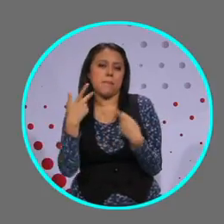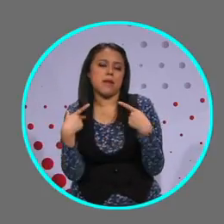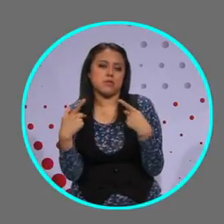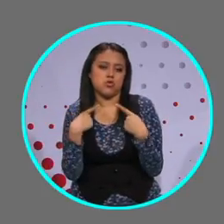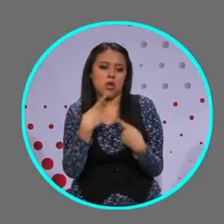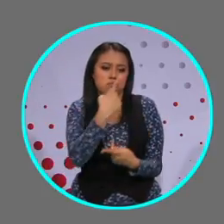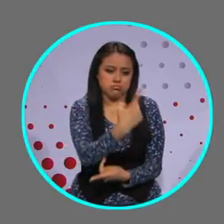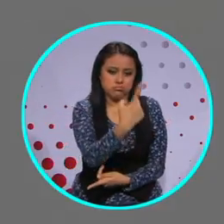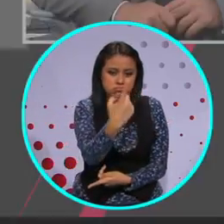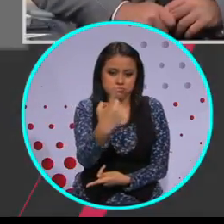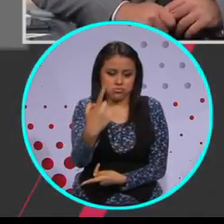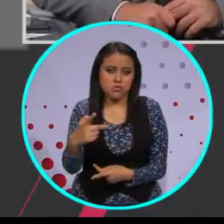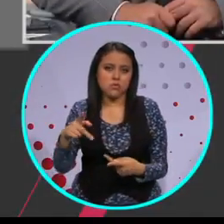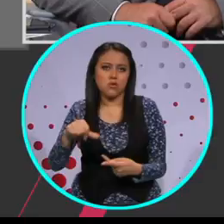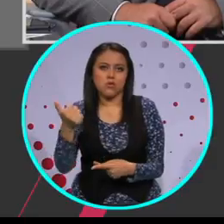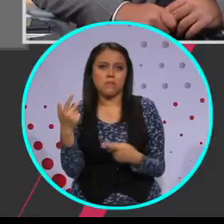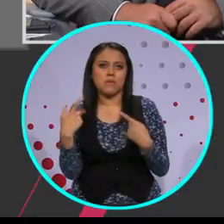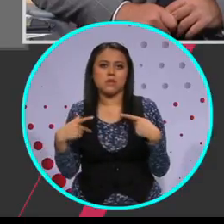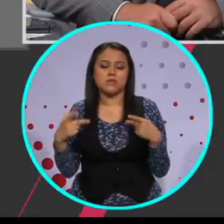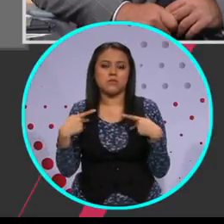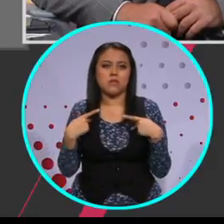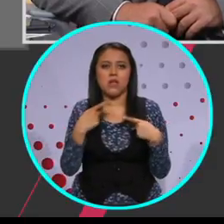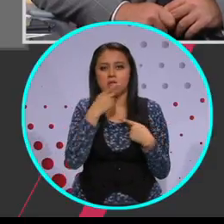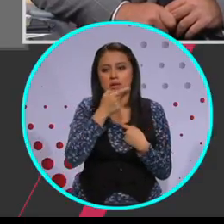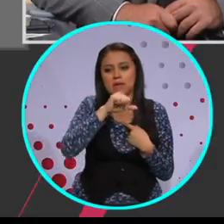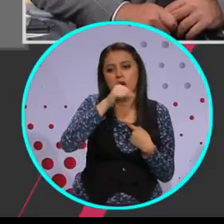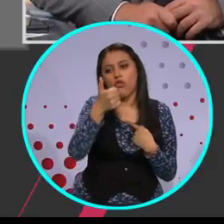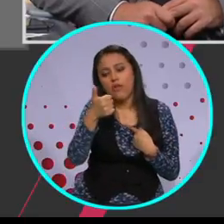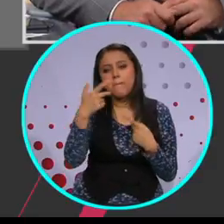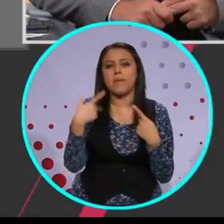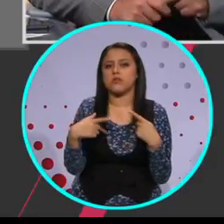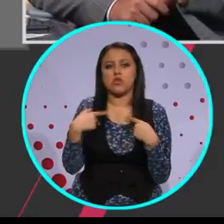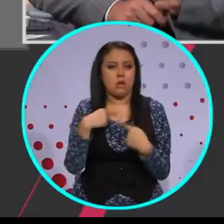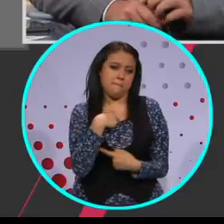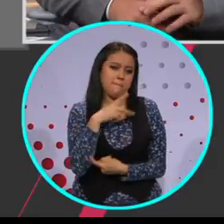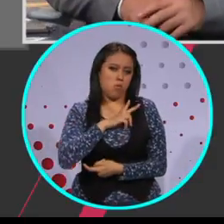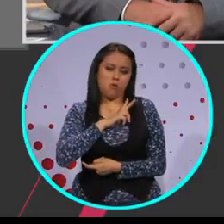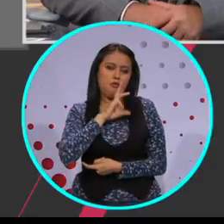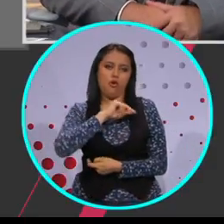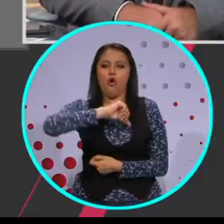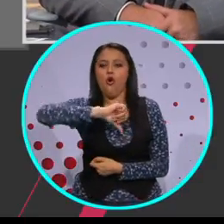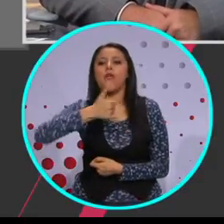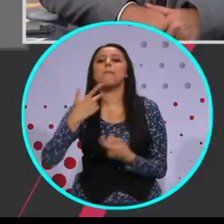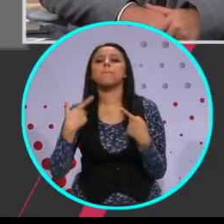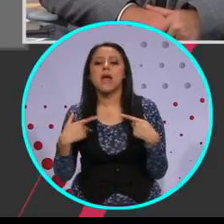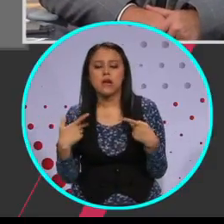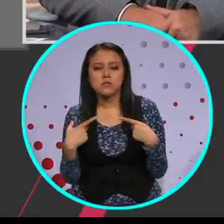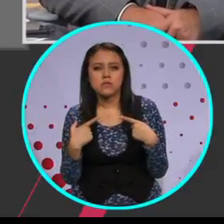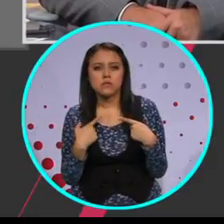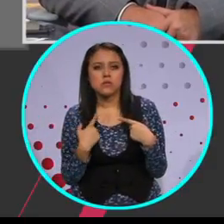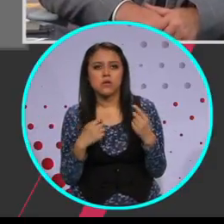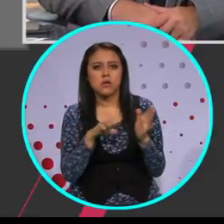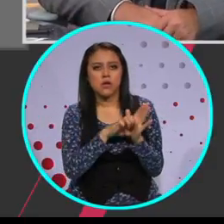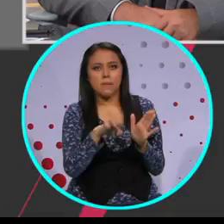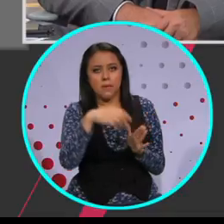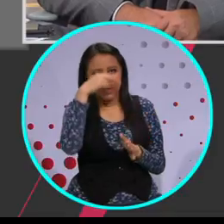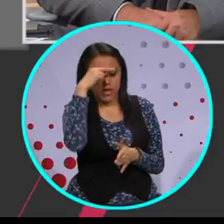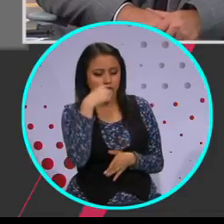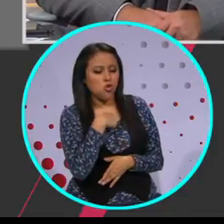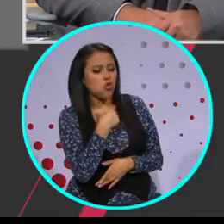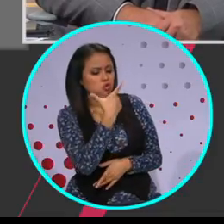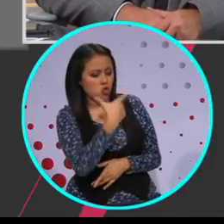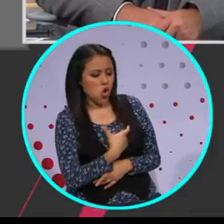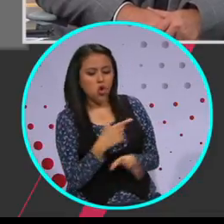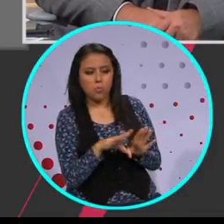uno en uno y creo es más fácil hablar de tu vecino que hable de sí ja ja entonces primero tengo mover los mexicanos eso no sirves tú como